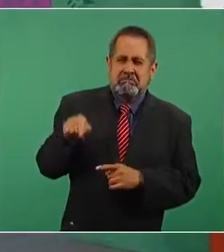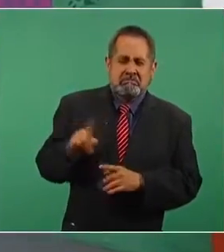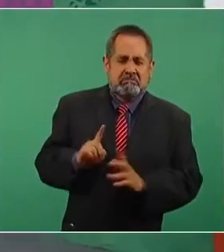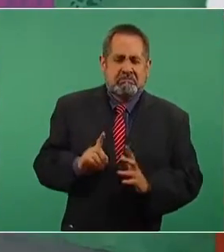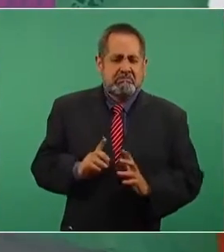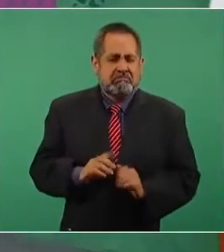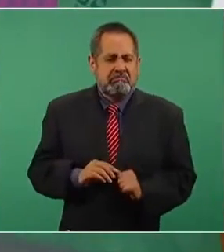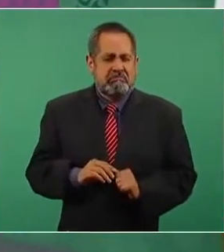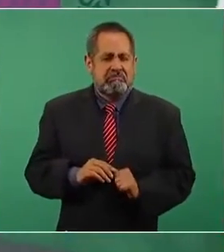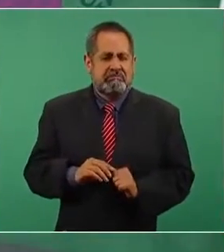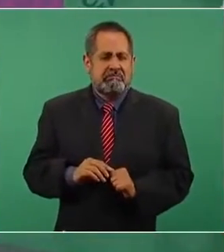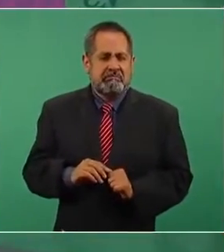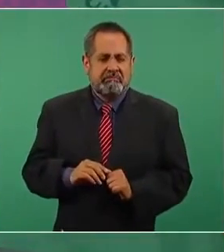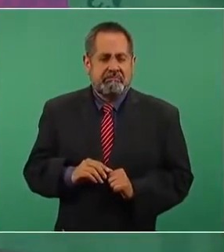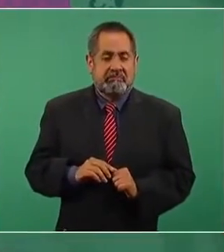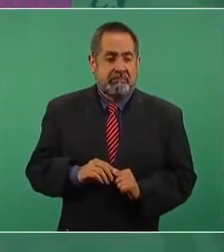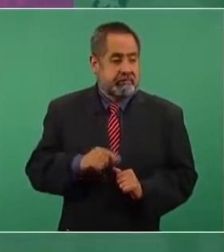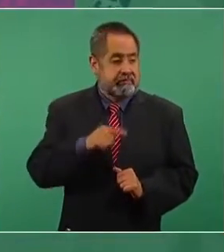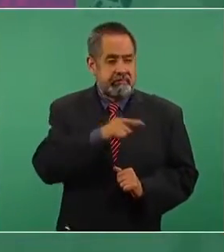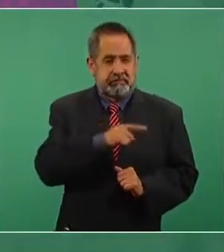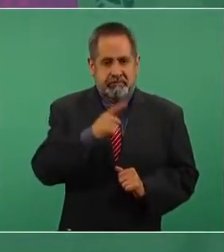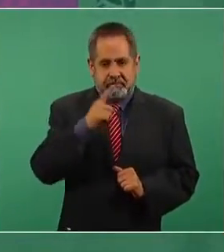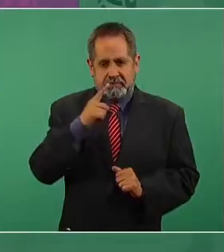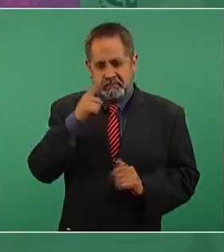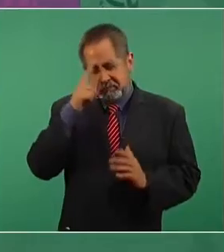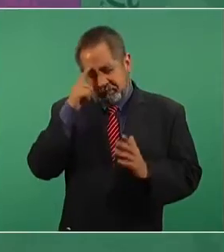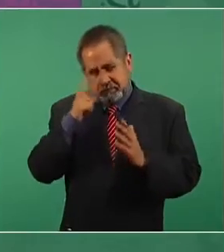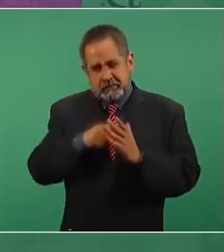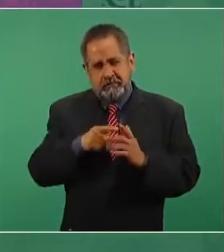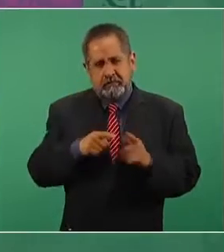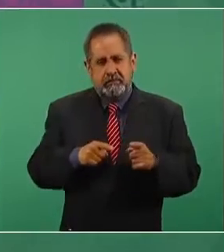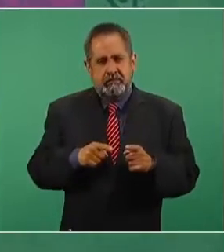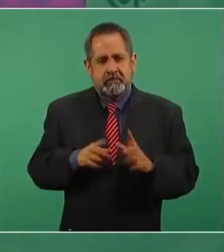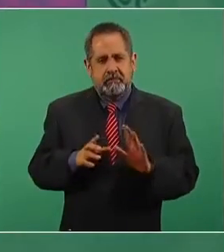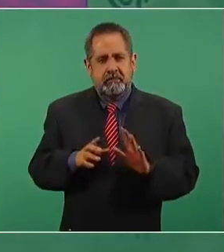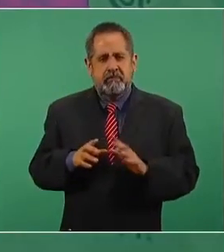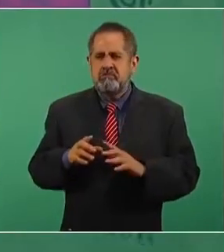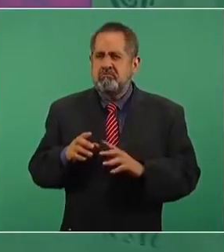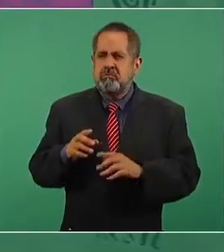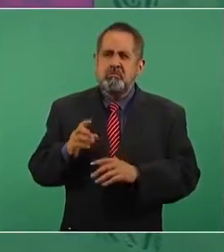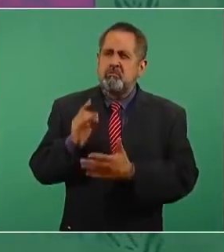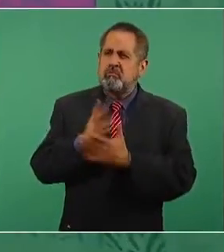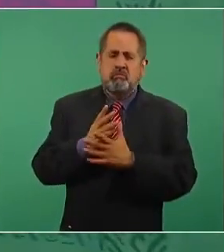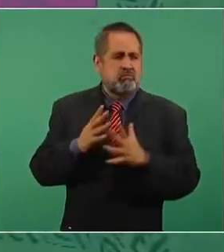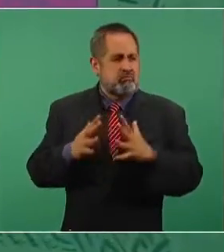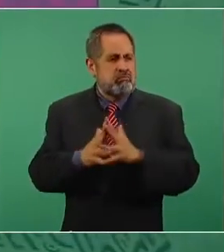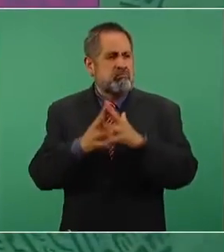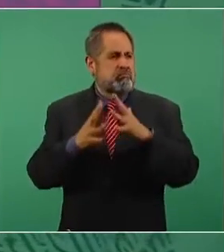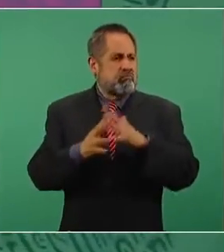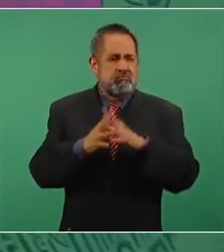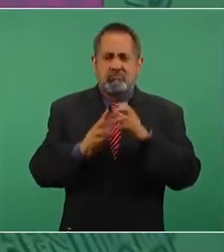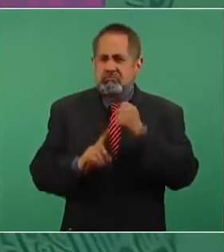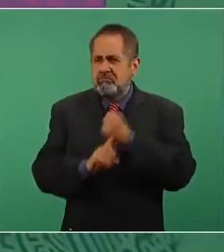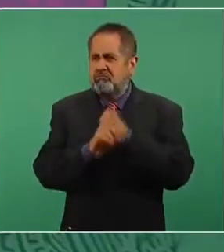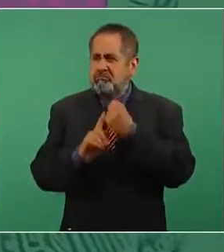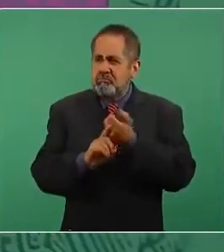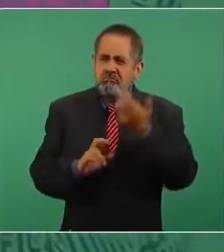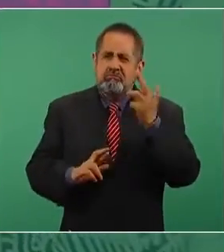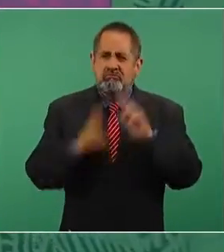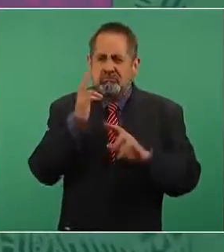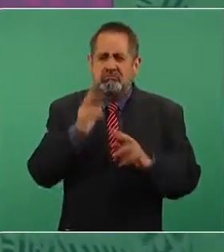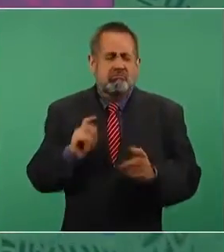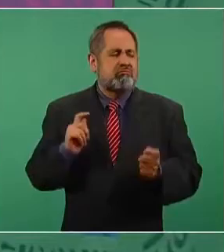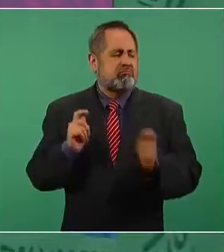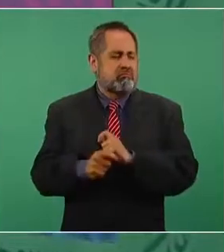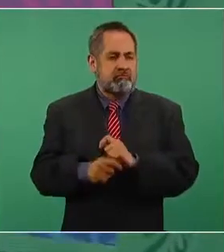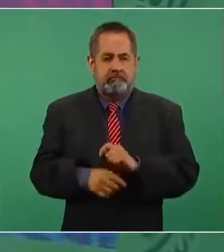de que desde el flanco izquierdo, que solo por la vía armada se podía llevar a cabo la